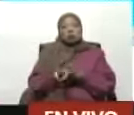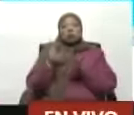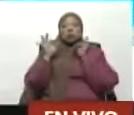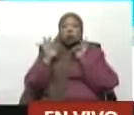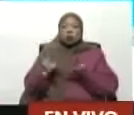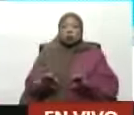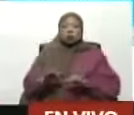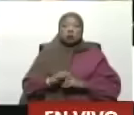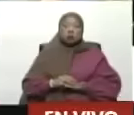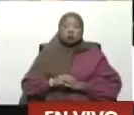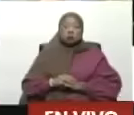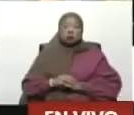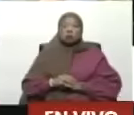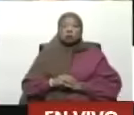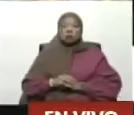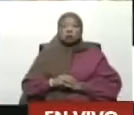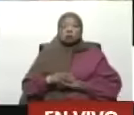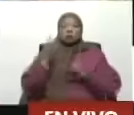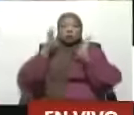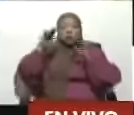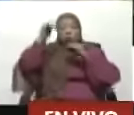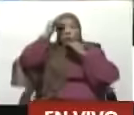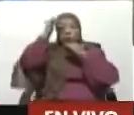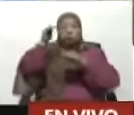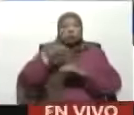seguridad. ¡Atención!